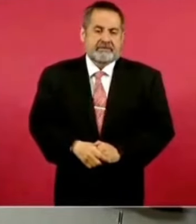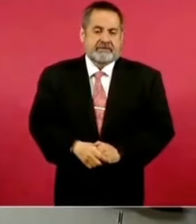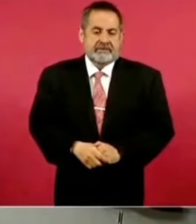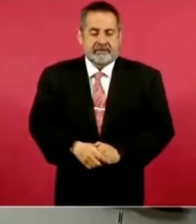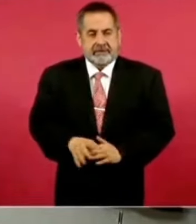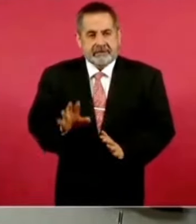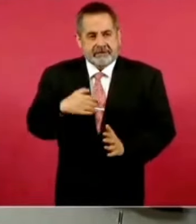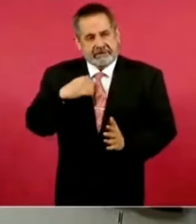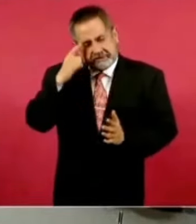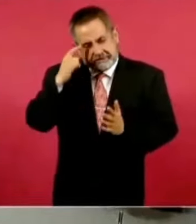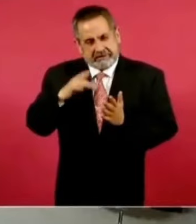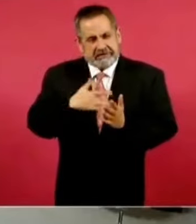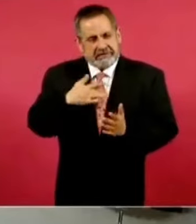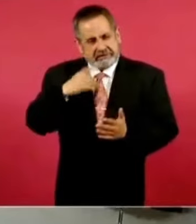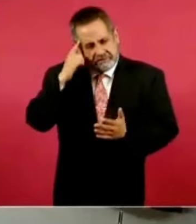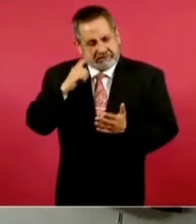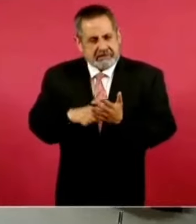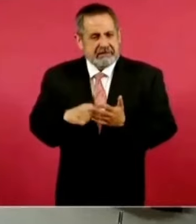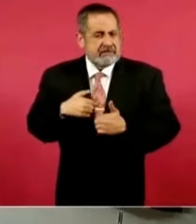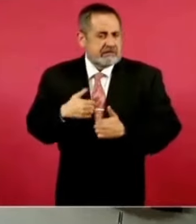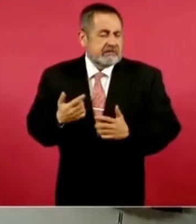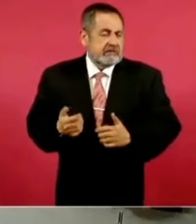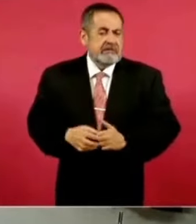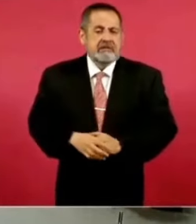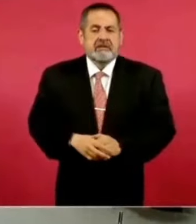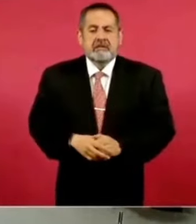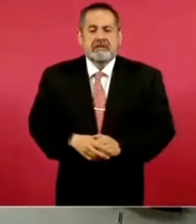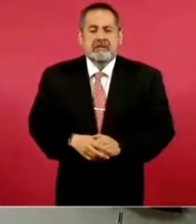creo yo que